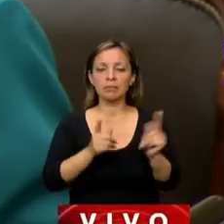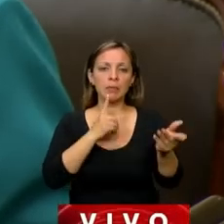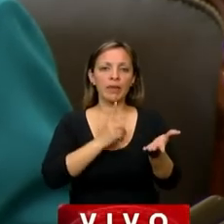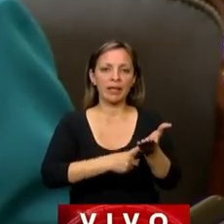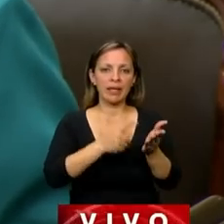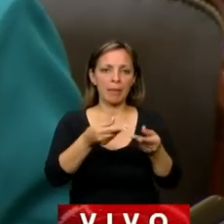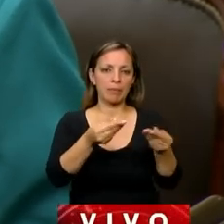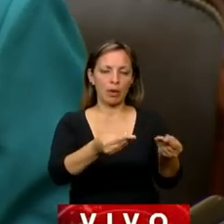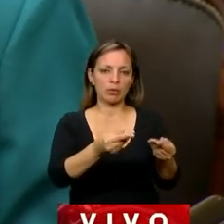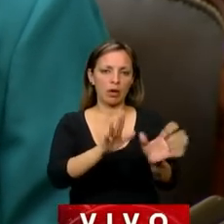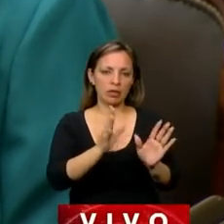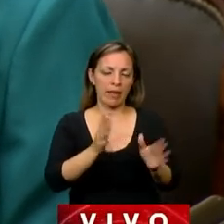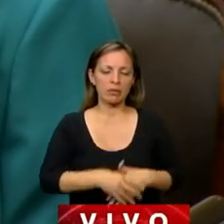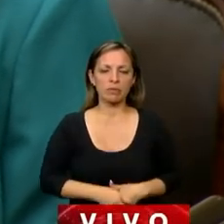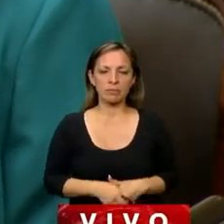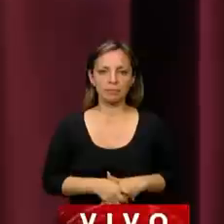a consideración.